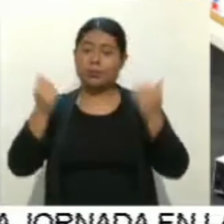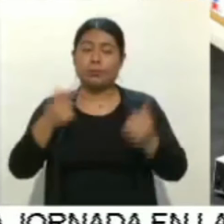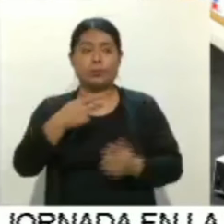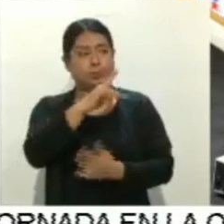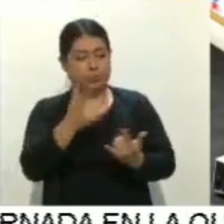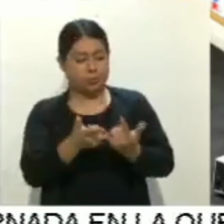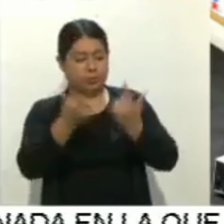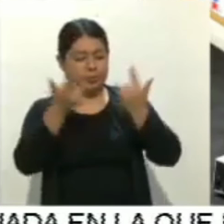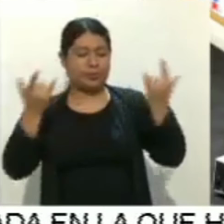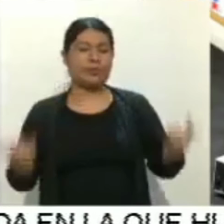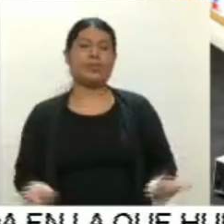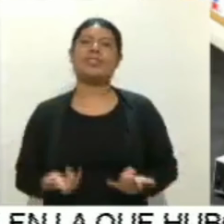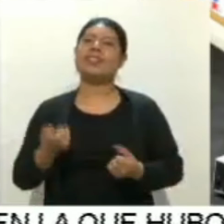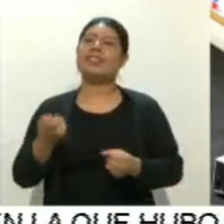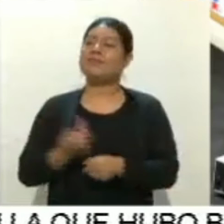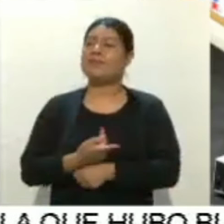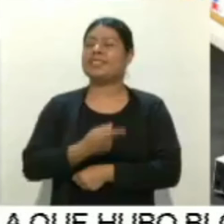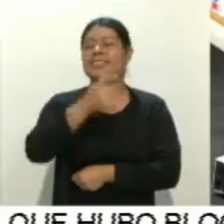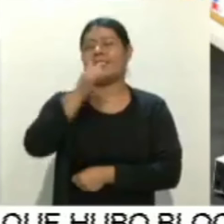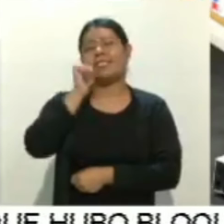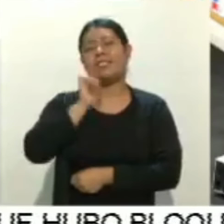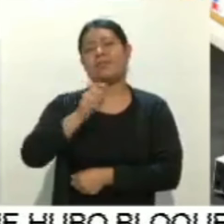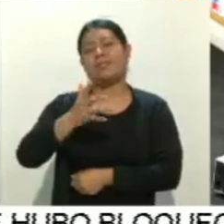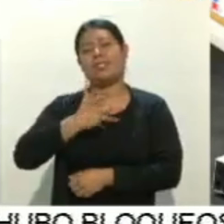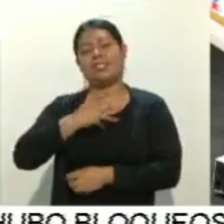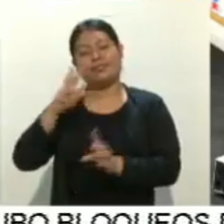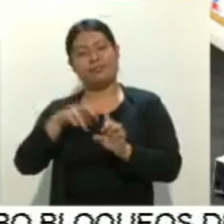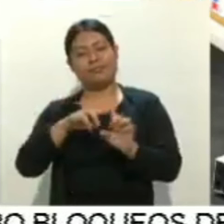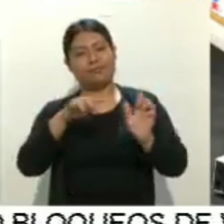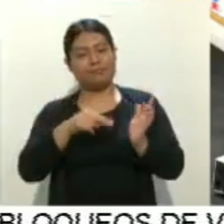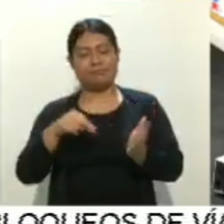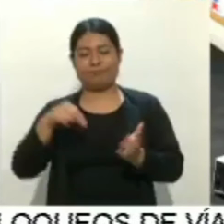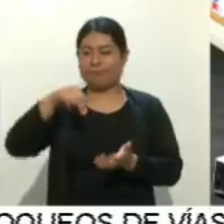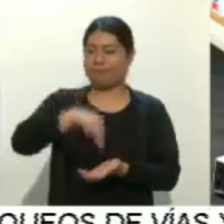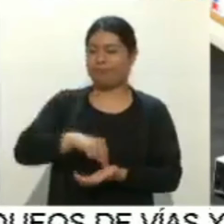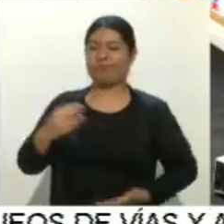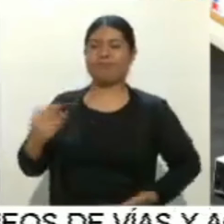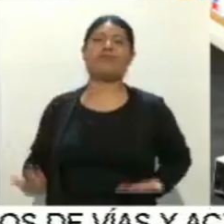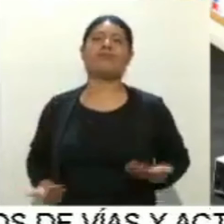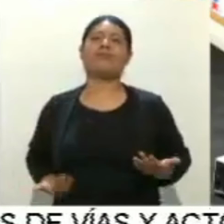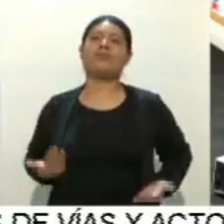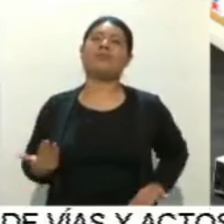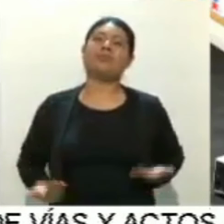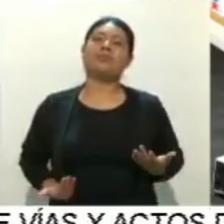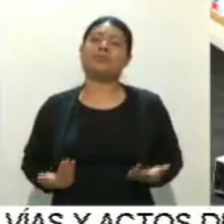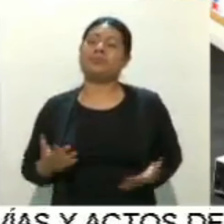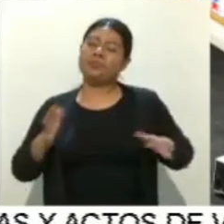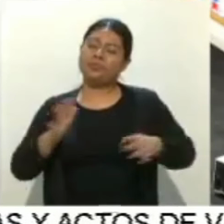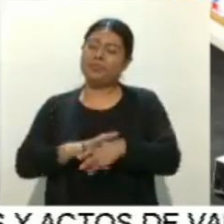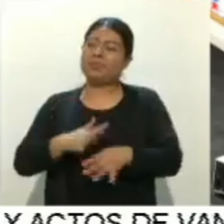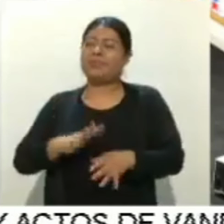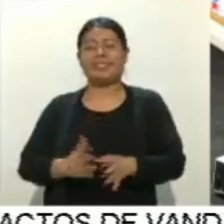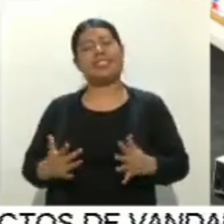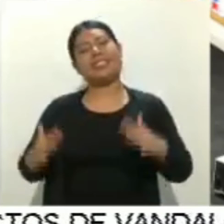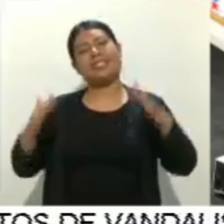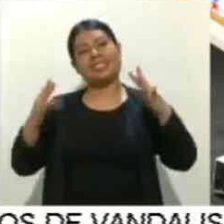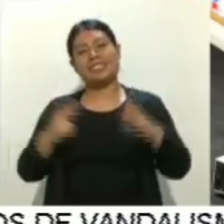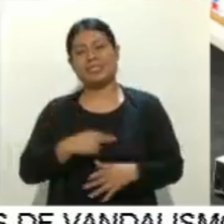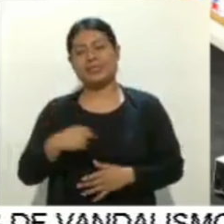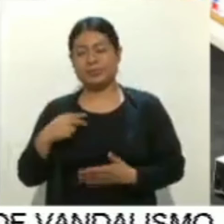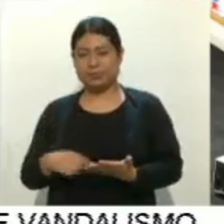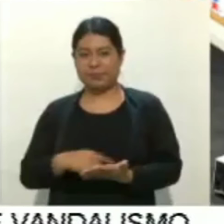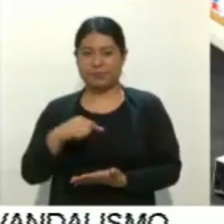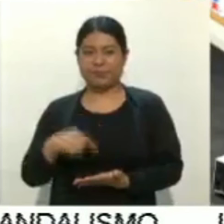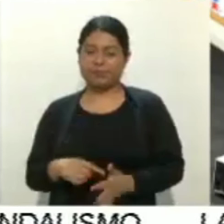la historia, ¿no? ¿Qué estarán pasando? Y ellos siempre tienen que estar al pie del cañón para hacernos bailar, hacernos vibrar y también levantarnos de nuestro